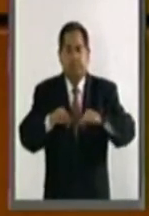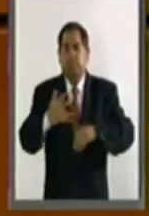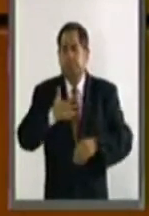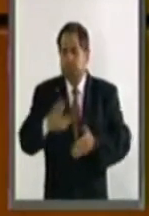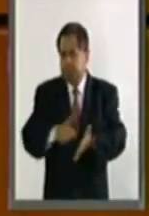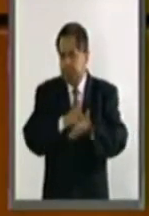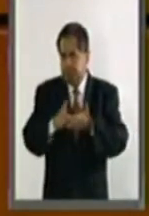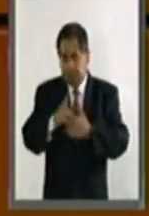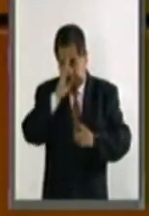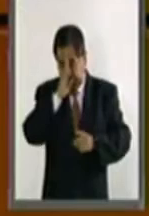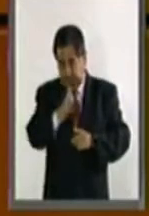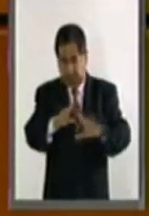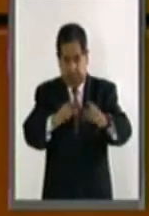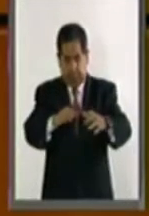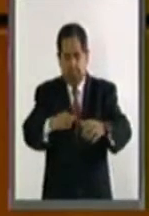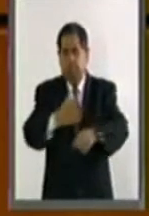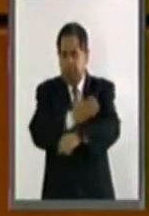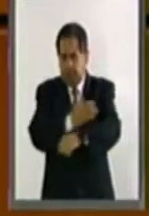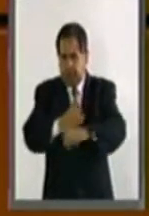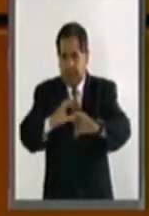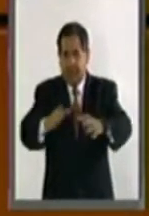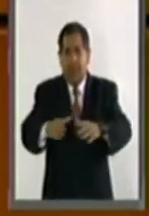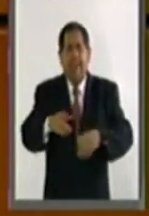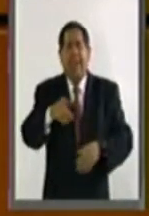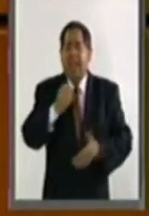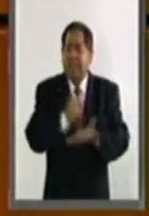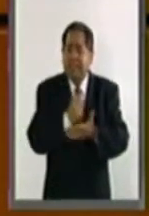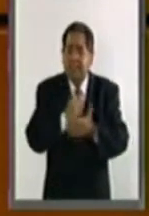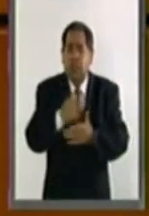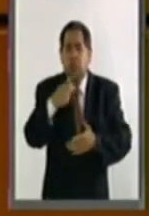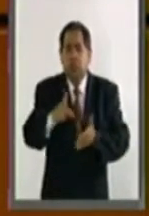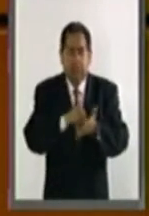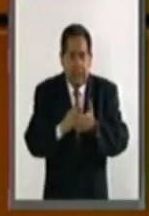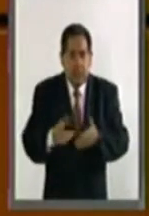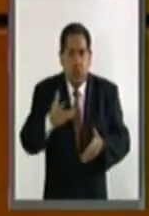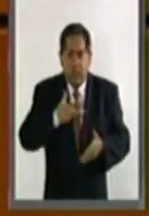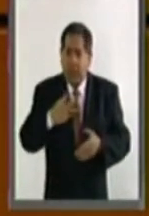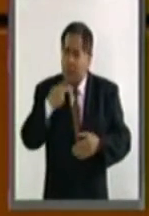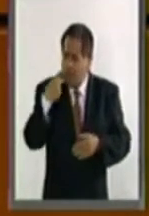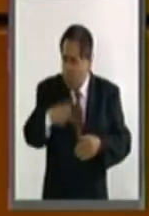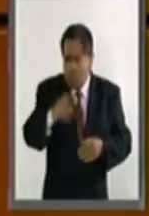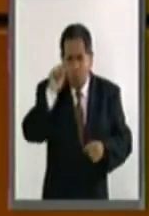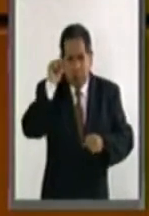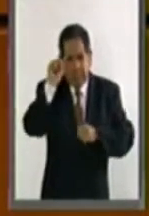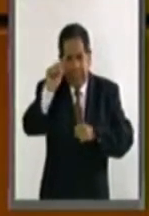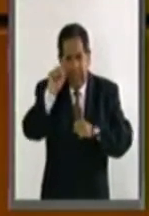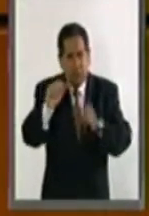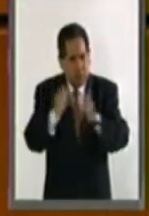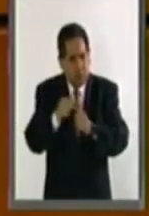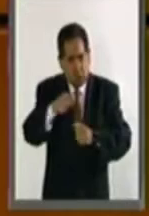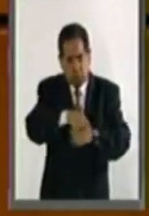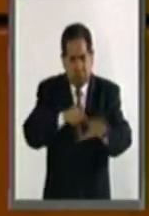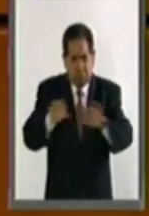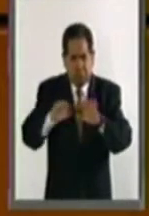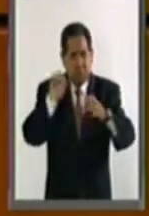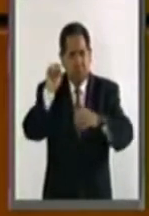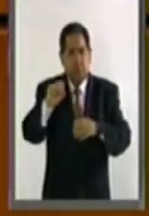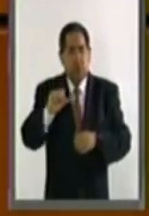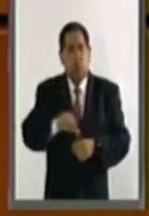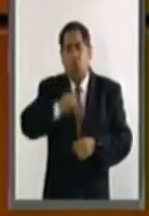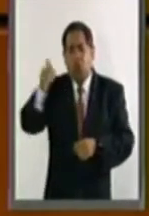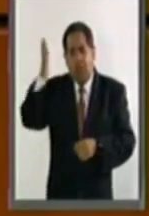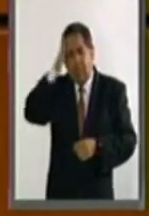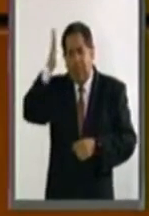y me dirijo a ellos, compañeros, exijan sus derechos, tengan su propio sindicato con ustedes mismos, no que vayan